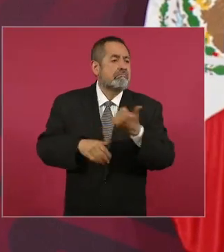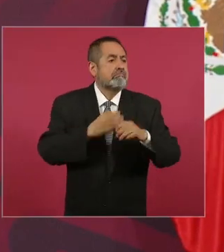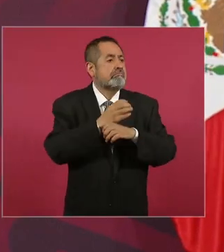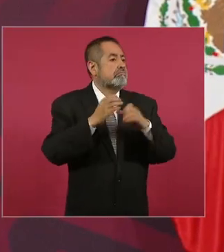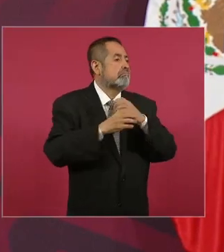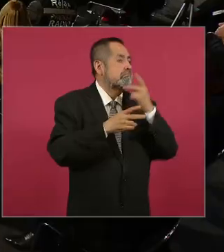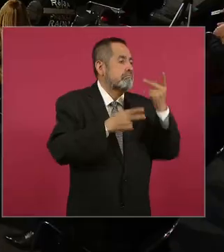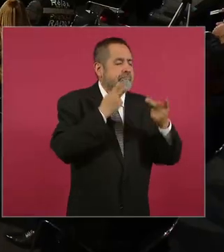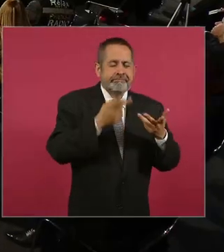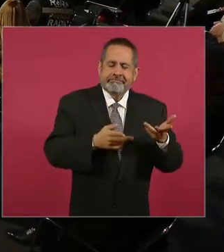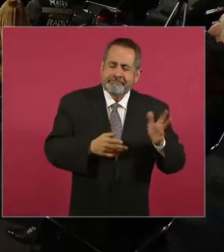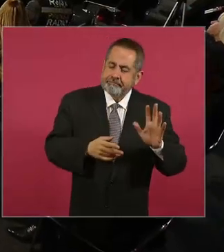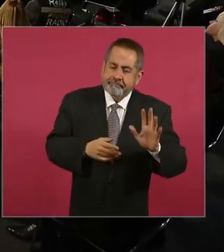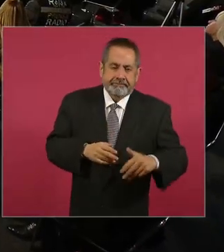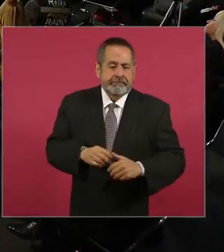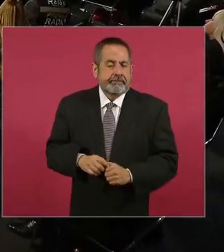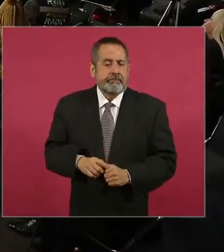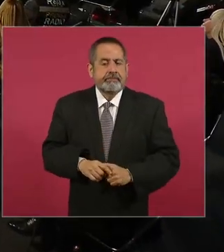en otra cosa.